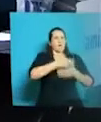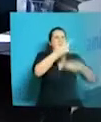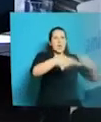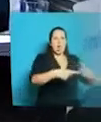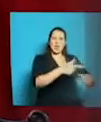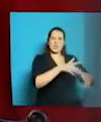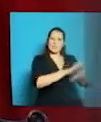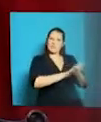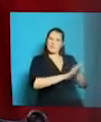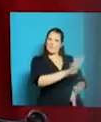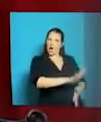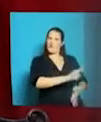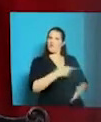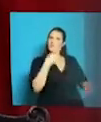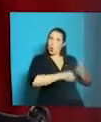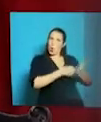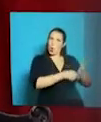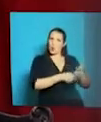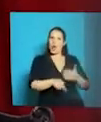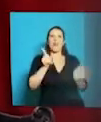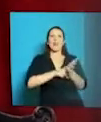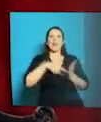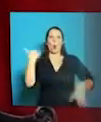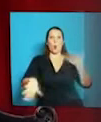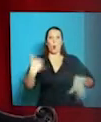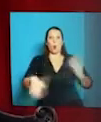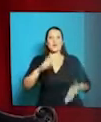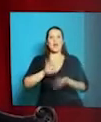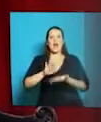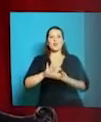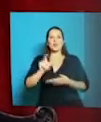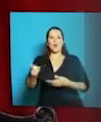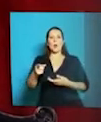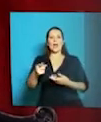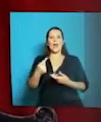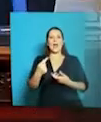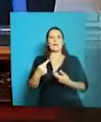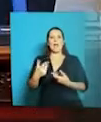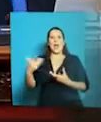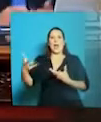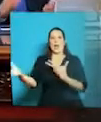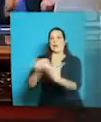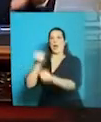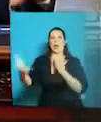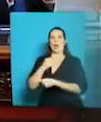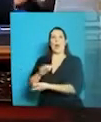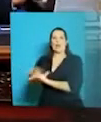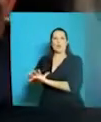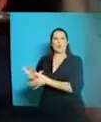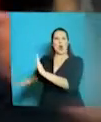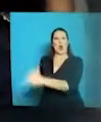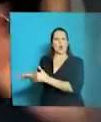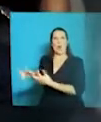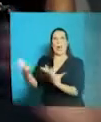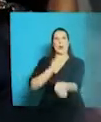y que esos bienes van a volver a donde tienen que volver, que era su lugar de origen. Entonces, sobre esas cosas, digo, yo creo que siempre tenemos